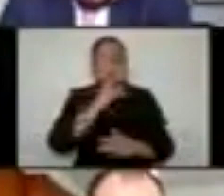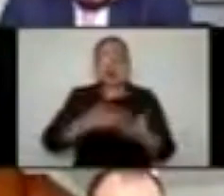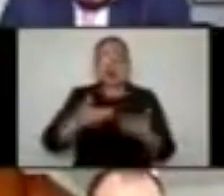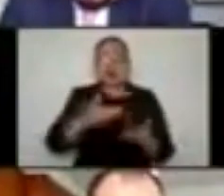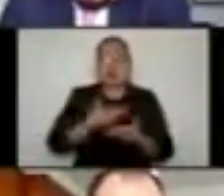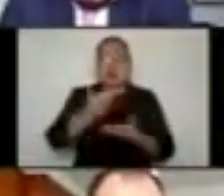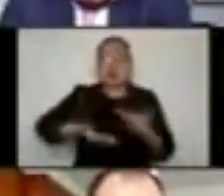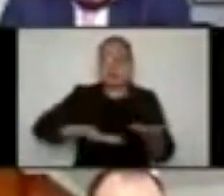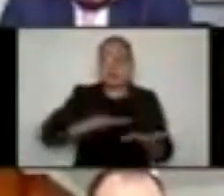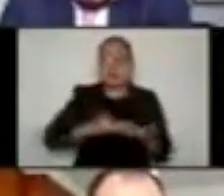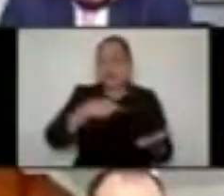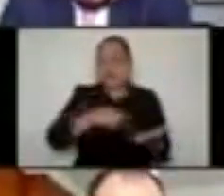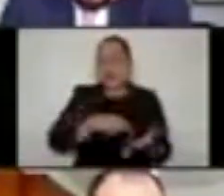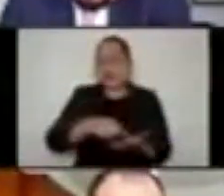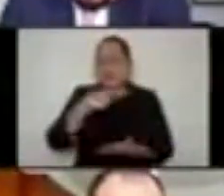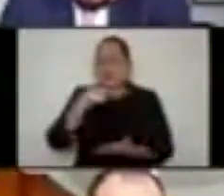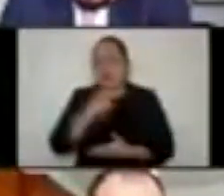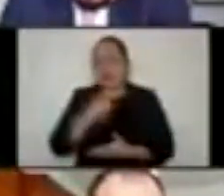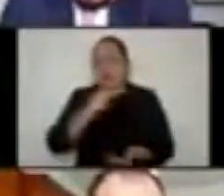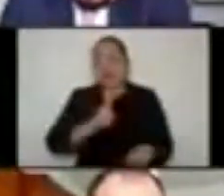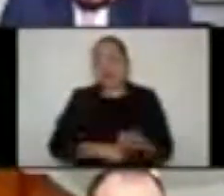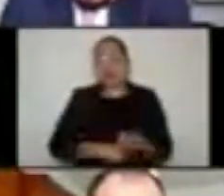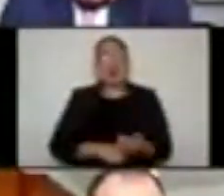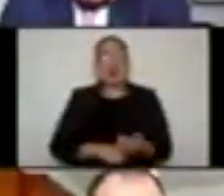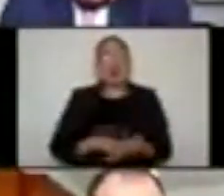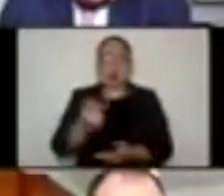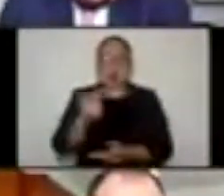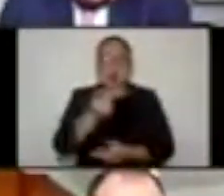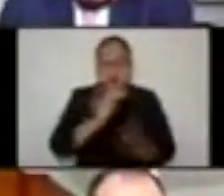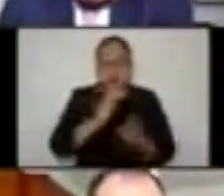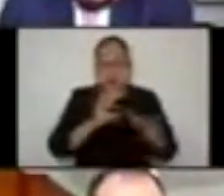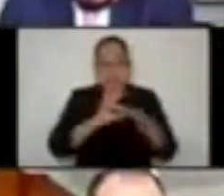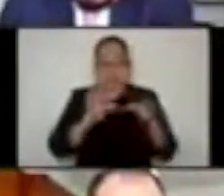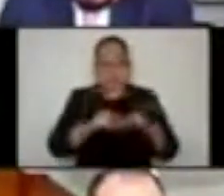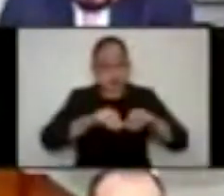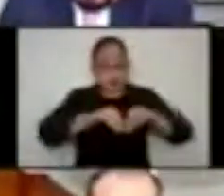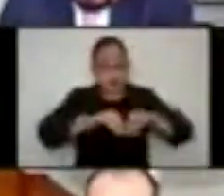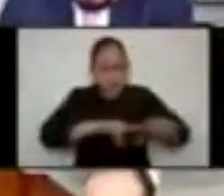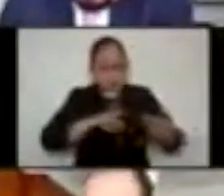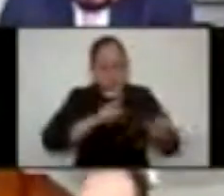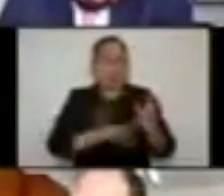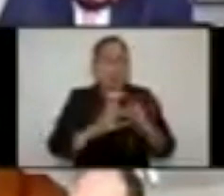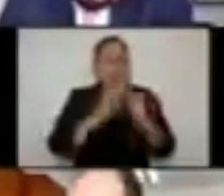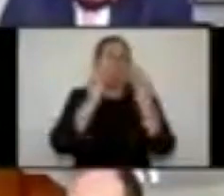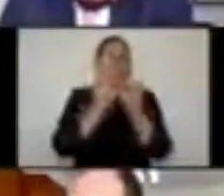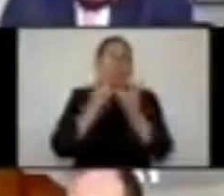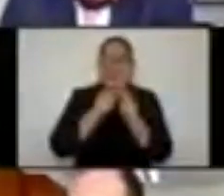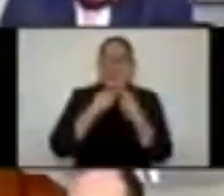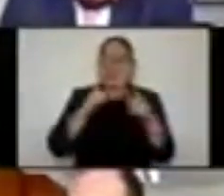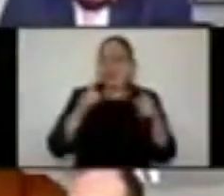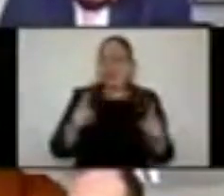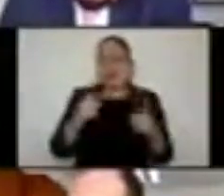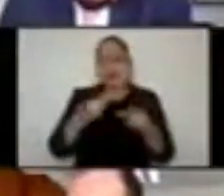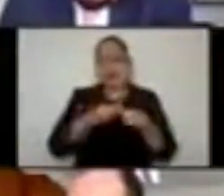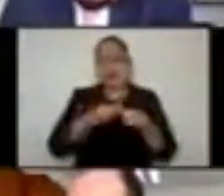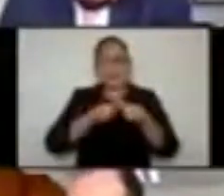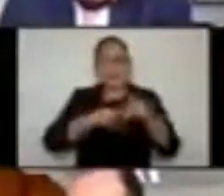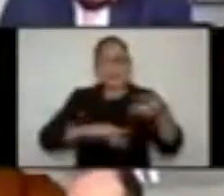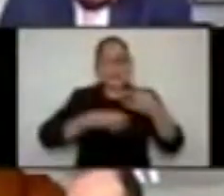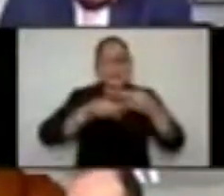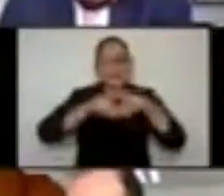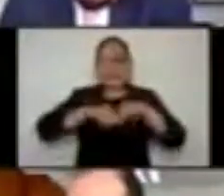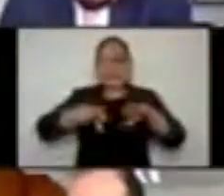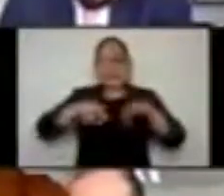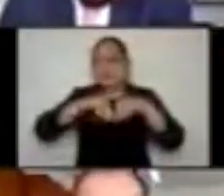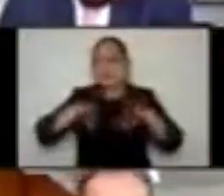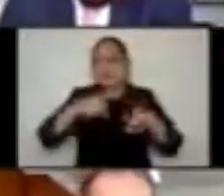que debe existir un margen de libertad y que no se trata de amordazar la libre expresión. El proyecto en realidad se basa